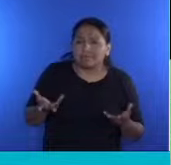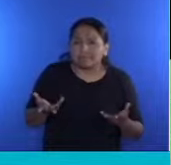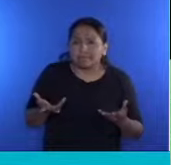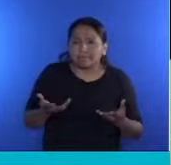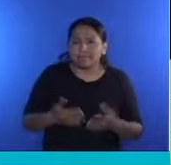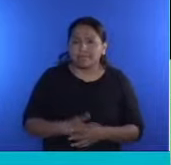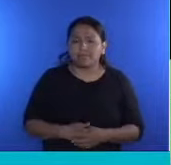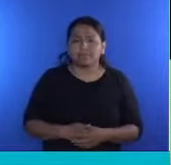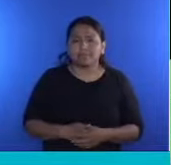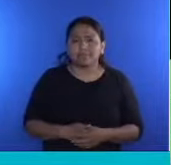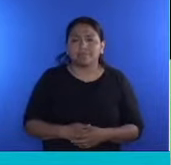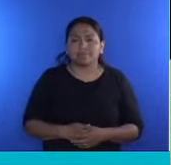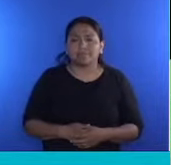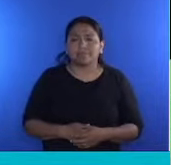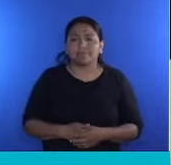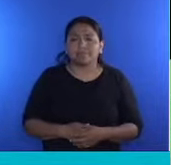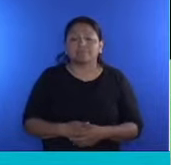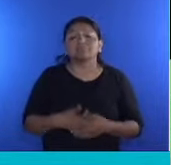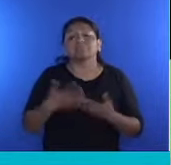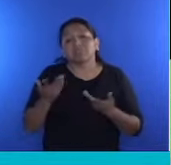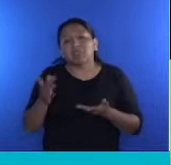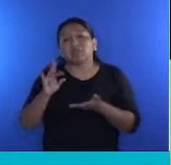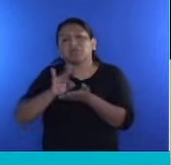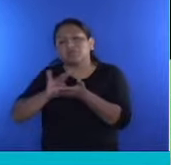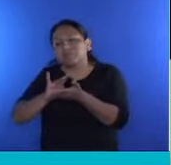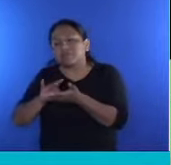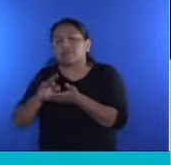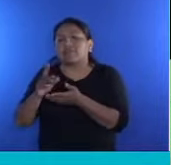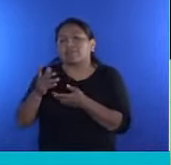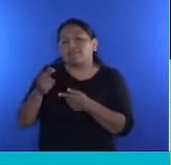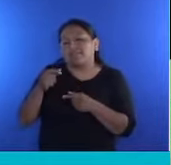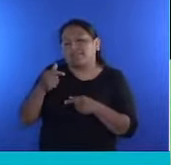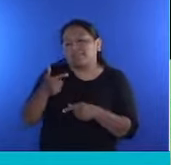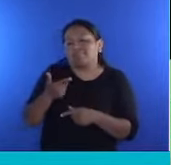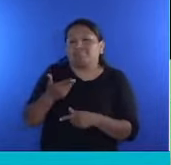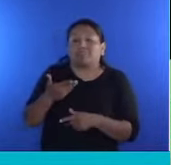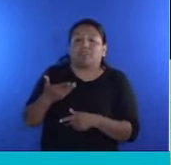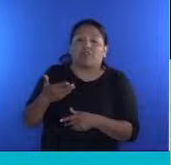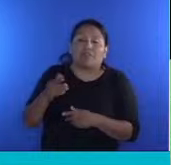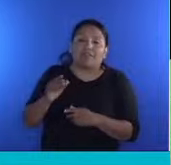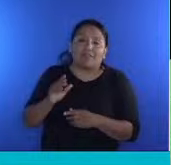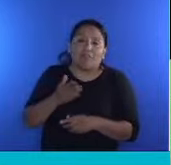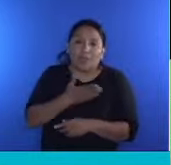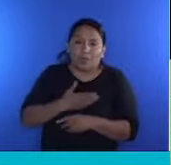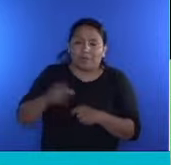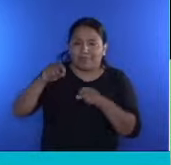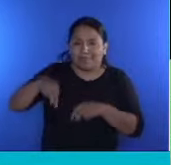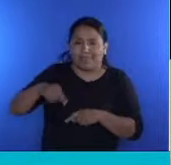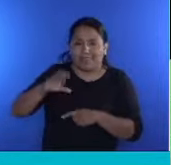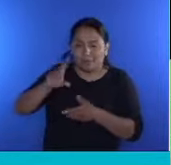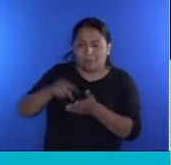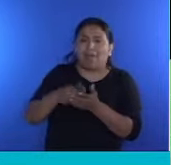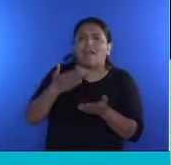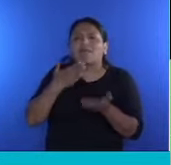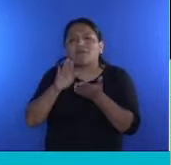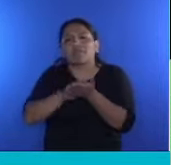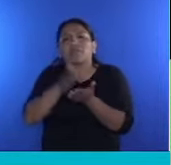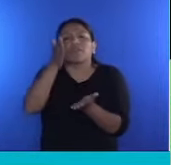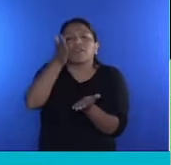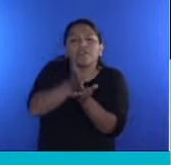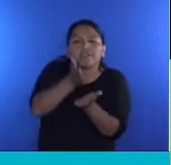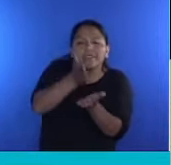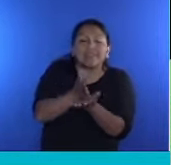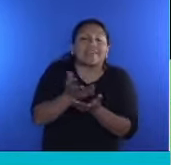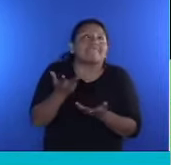Pero también un diputado del oficialismo provincial hablaba de los derechos. Me hubiera